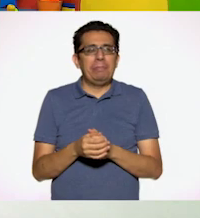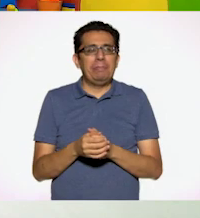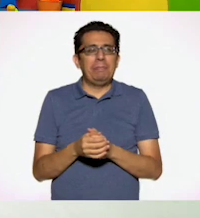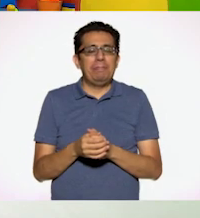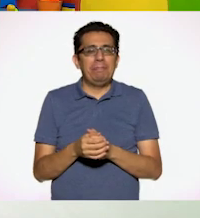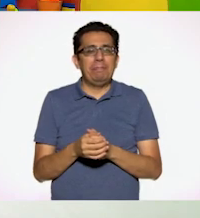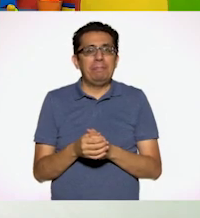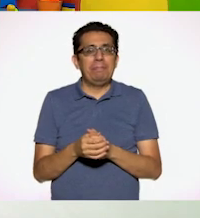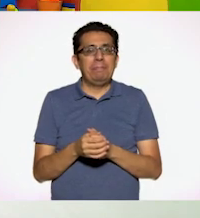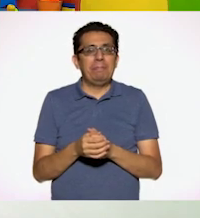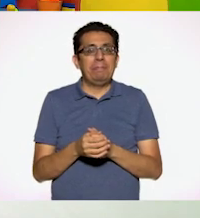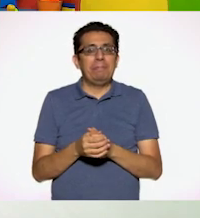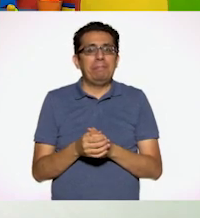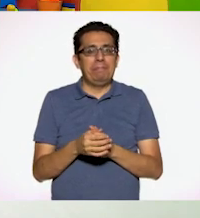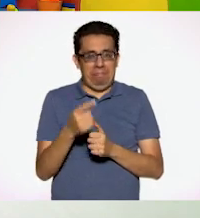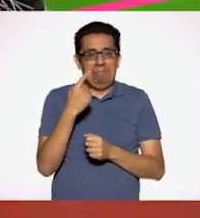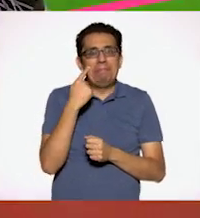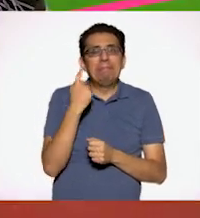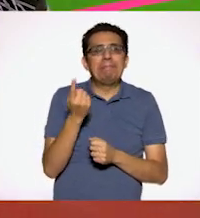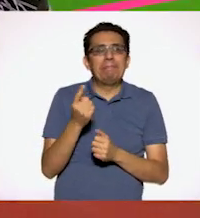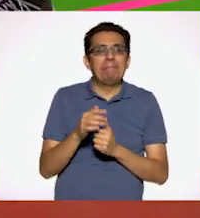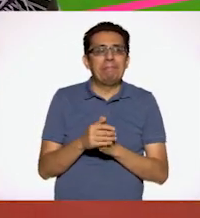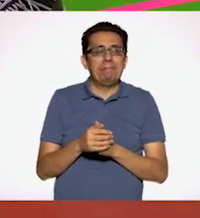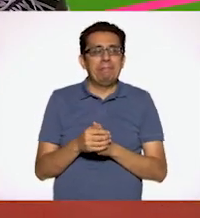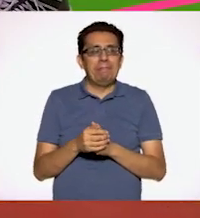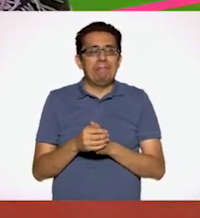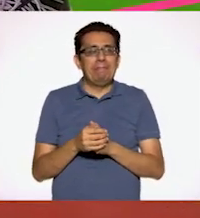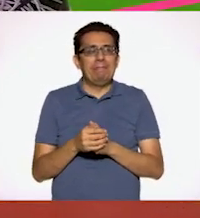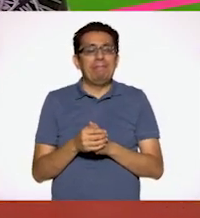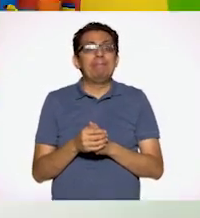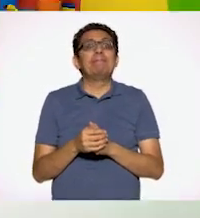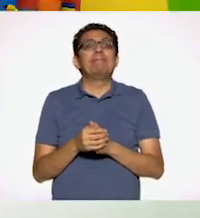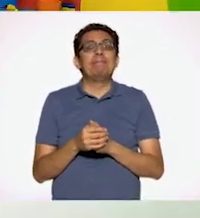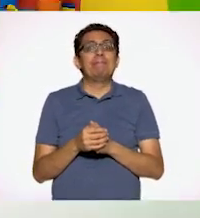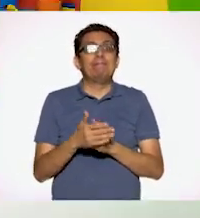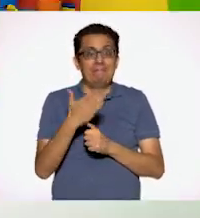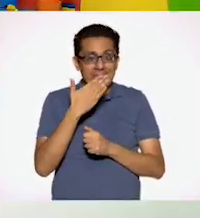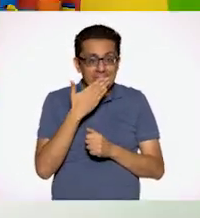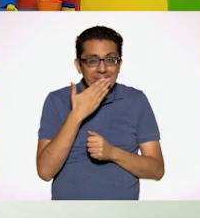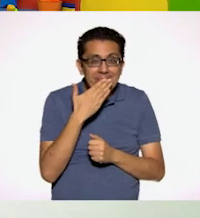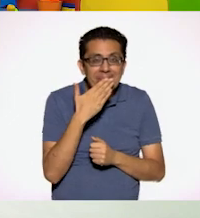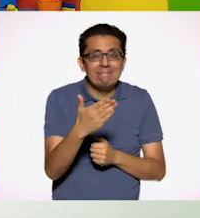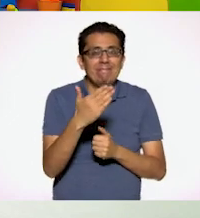Fíjate acá, Siri. Mira. ¡Ah, verdad! ¡Bien!